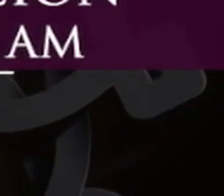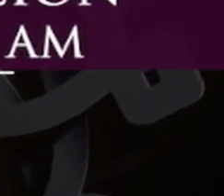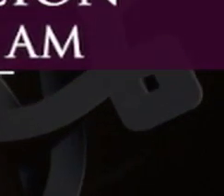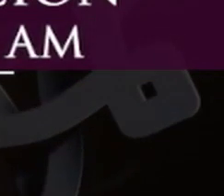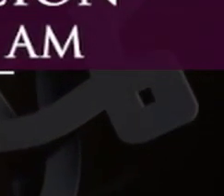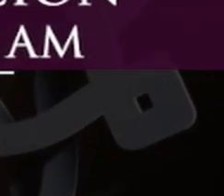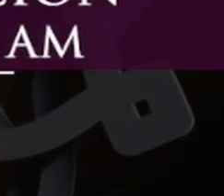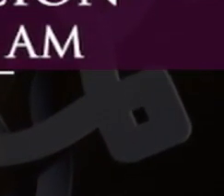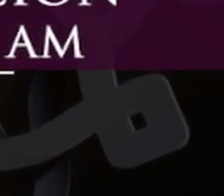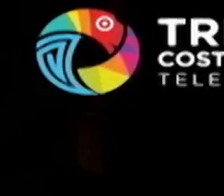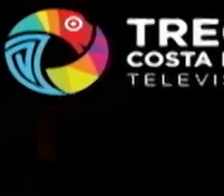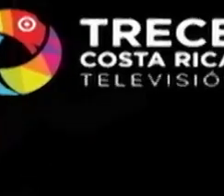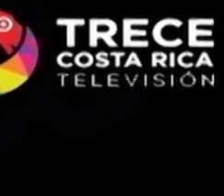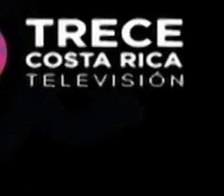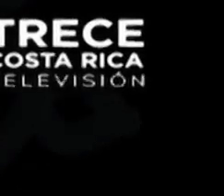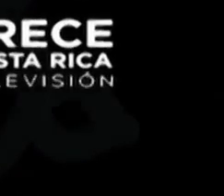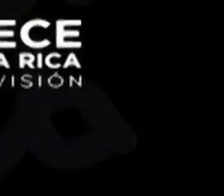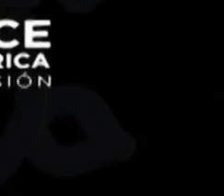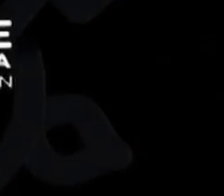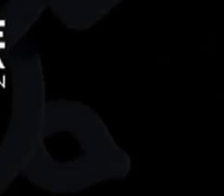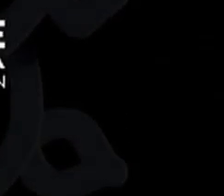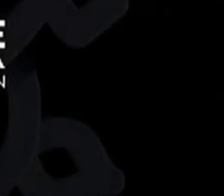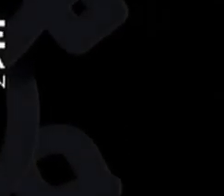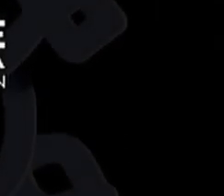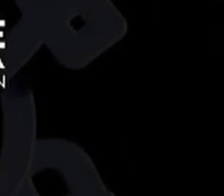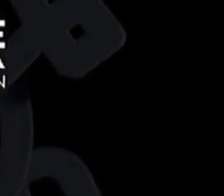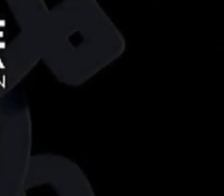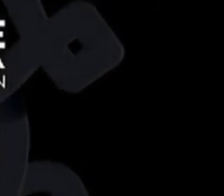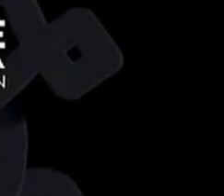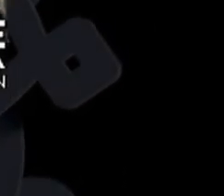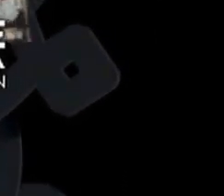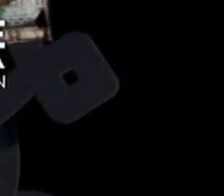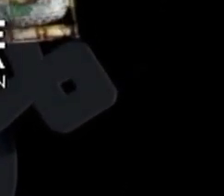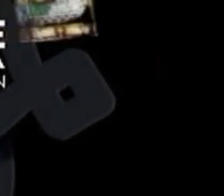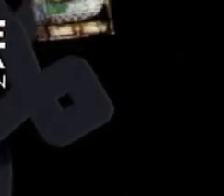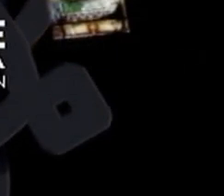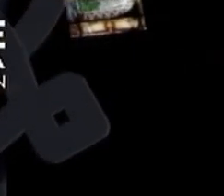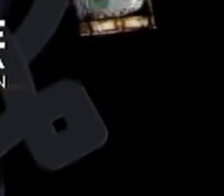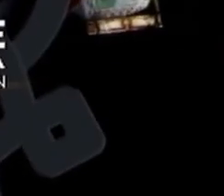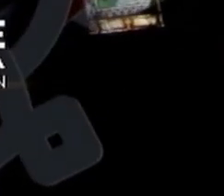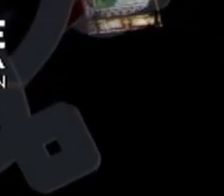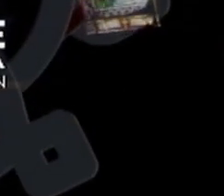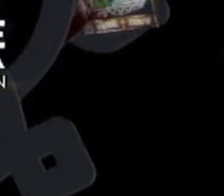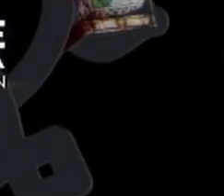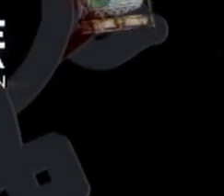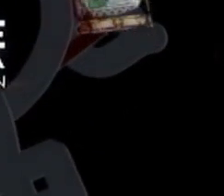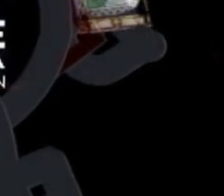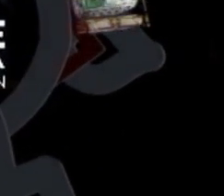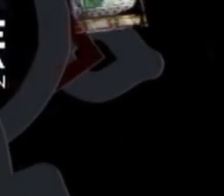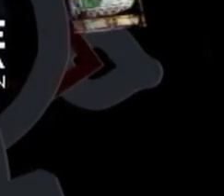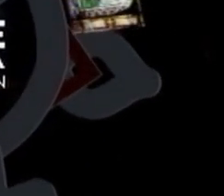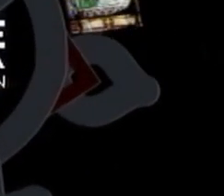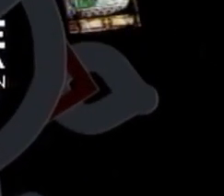Todas desde la Catedral Metropolitana, gracias a la alianza con San José TV.